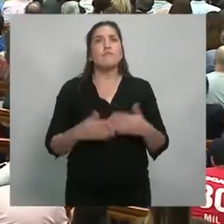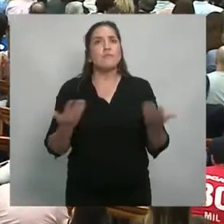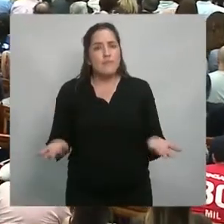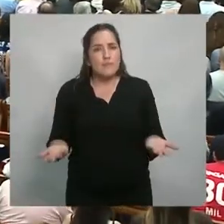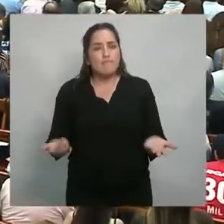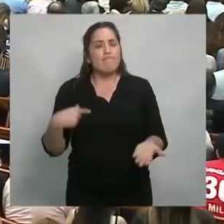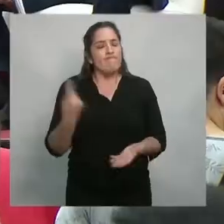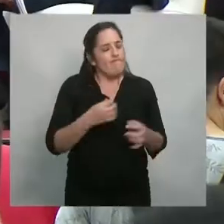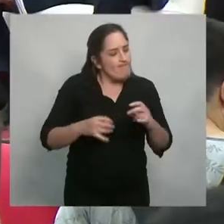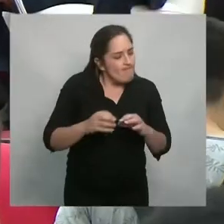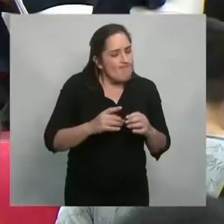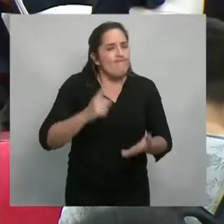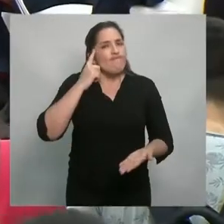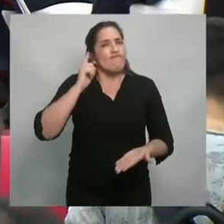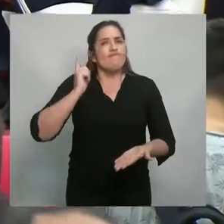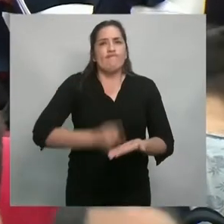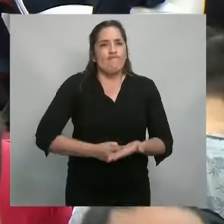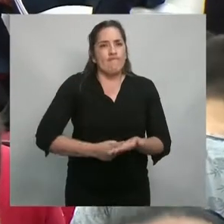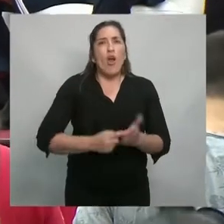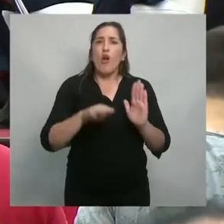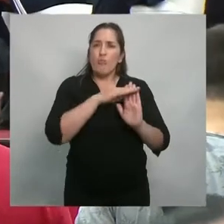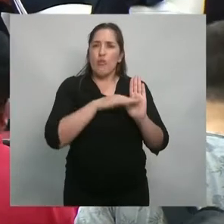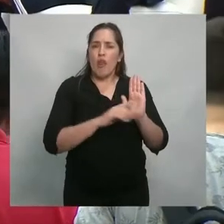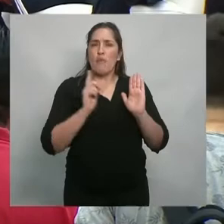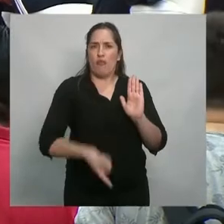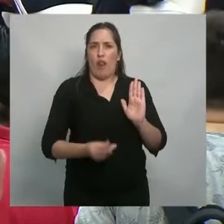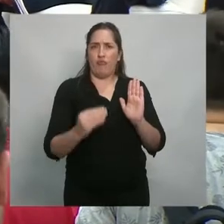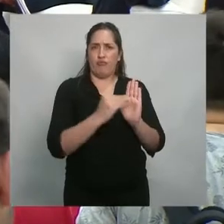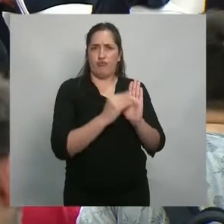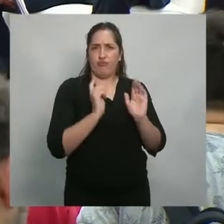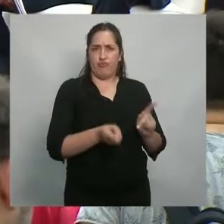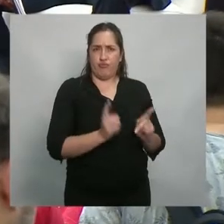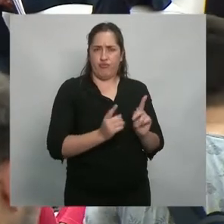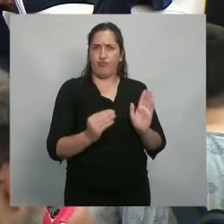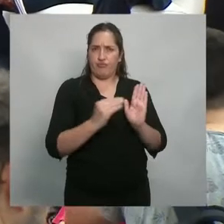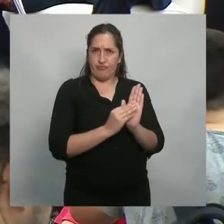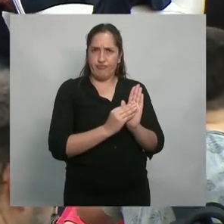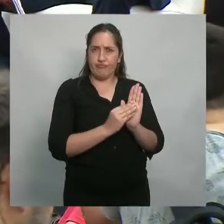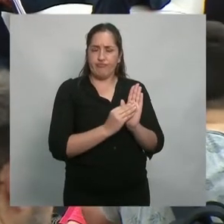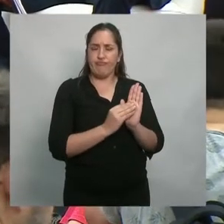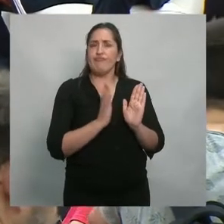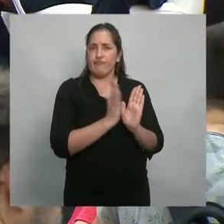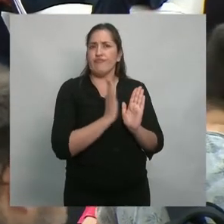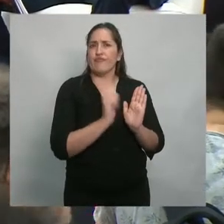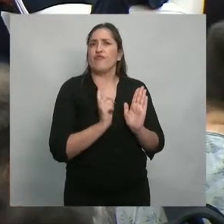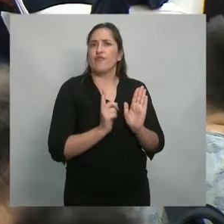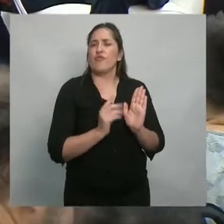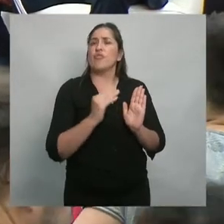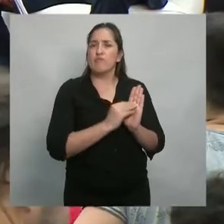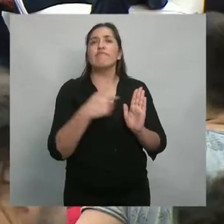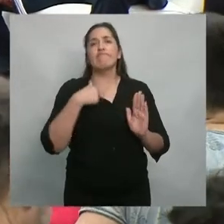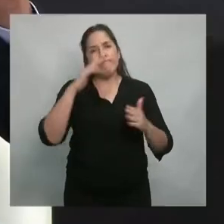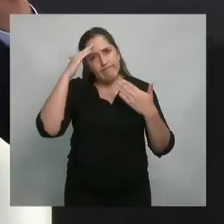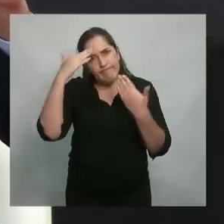Hicimos la decisión de no quitarla del programa, hicimos la decisión de dejarla en el programa y de